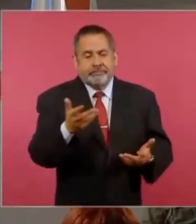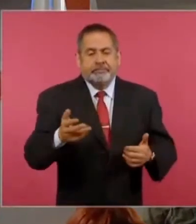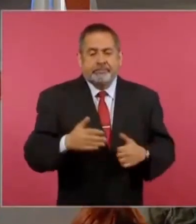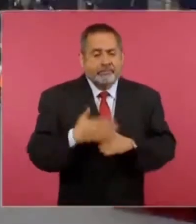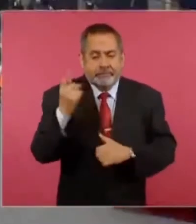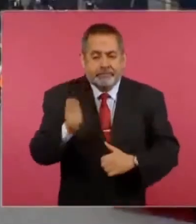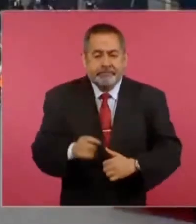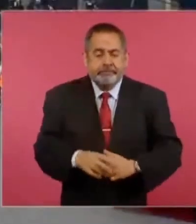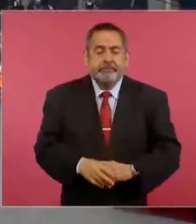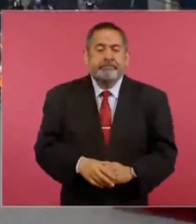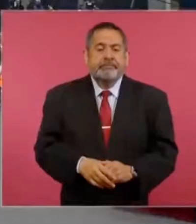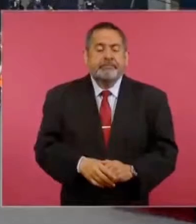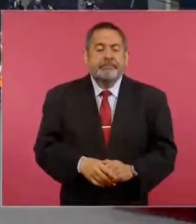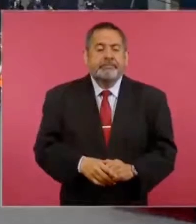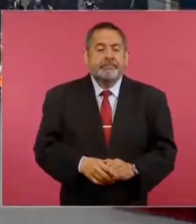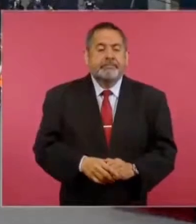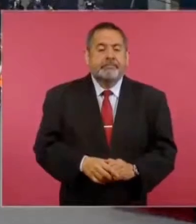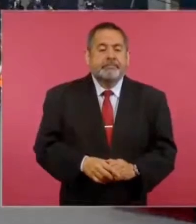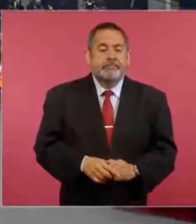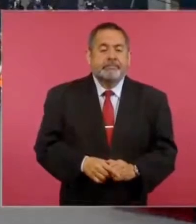¿Por qué?